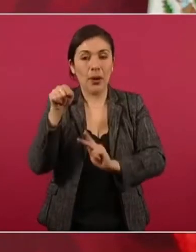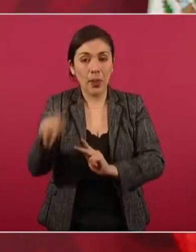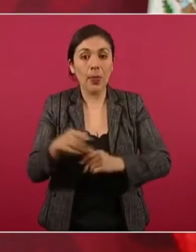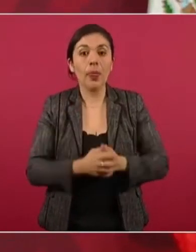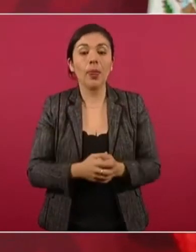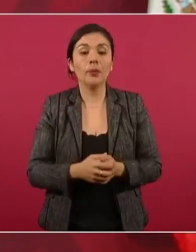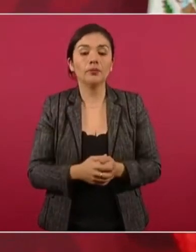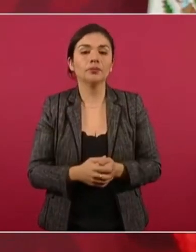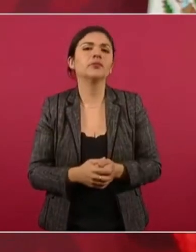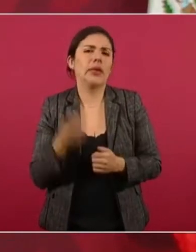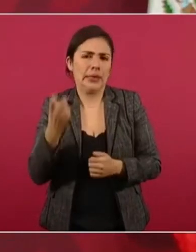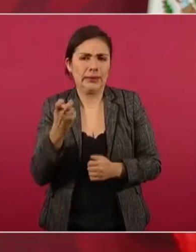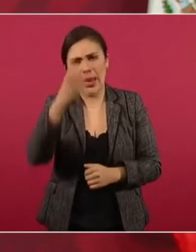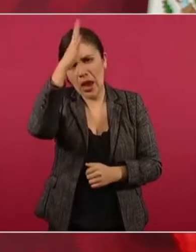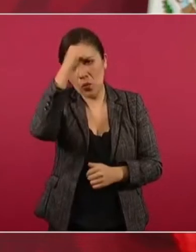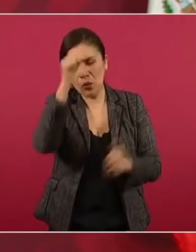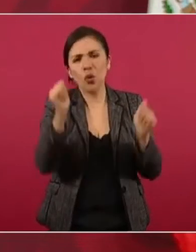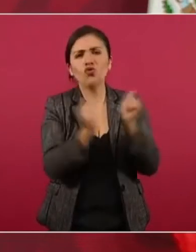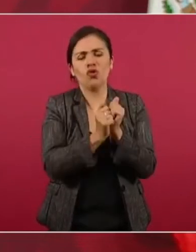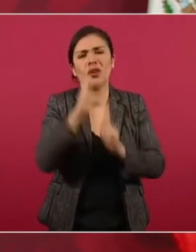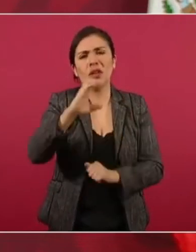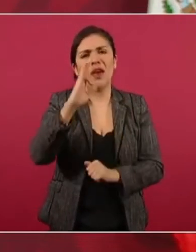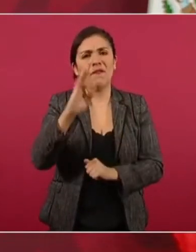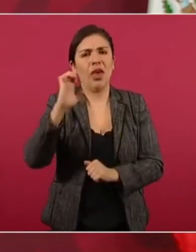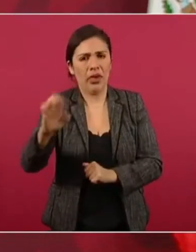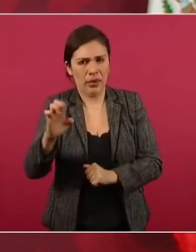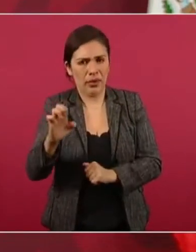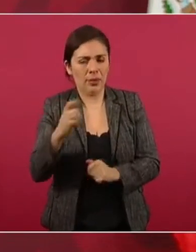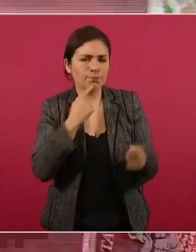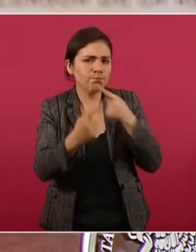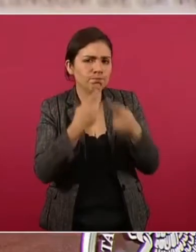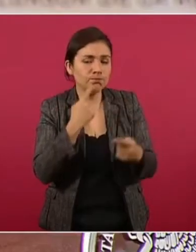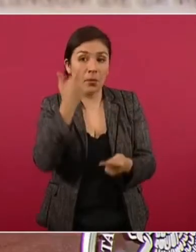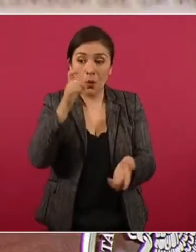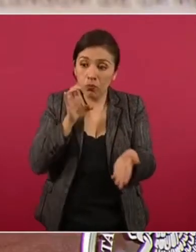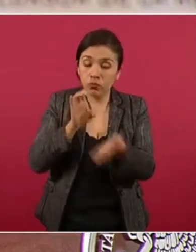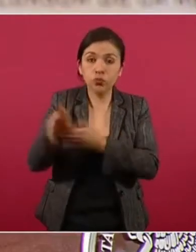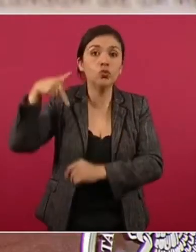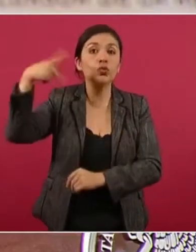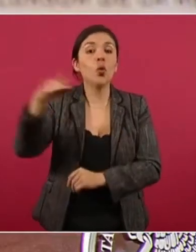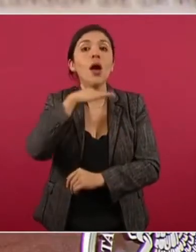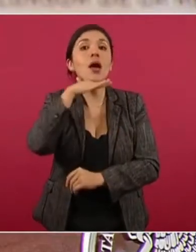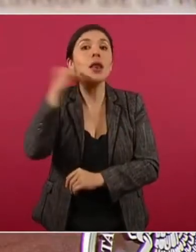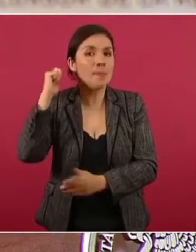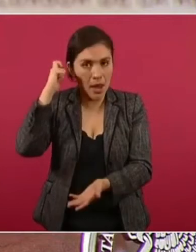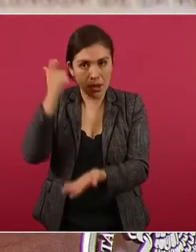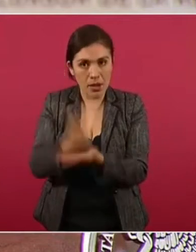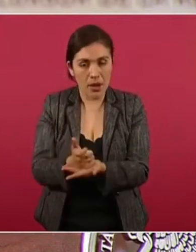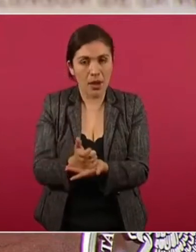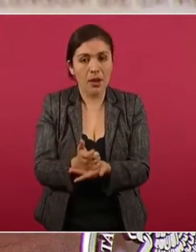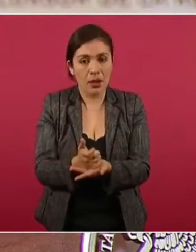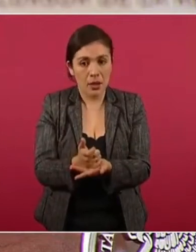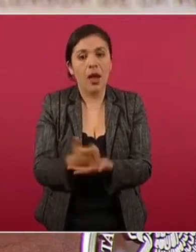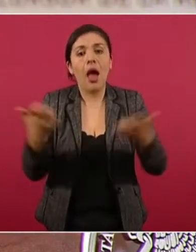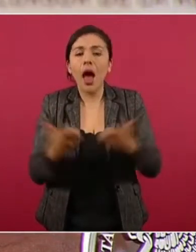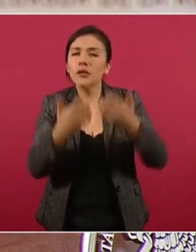Es un acuerdo con la Comisión Federal de Electricidad, es una inversión alemana, se